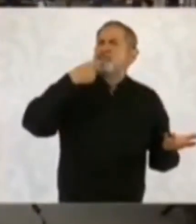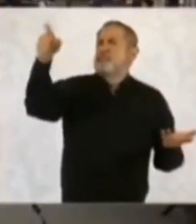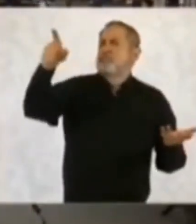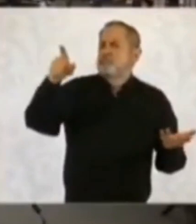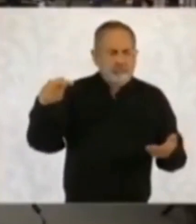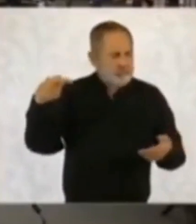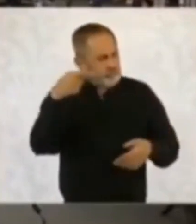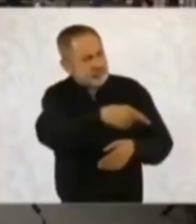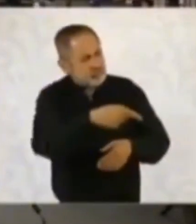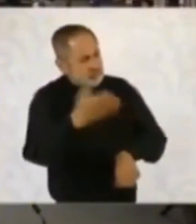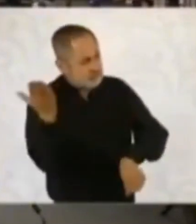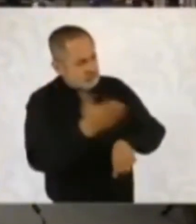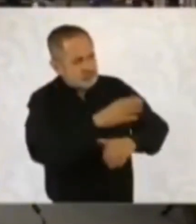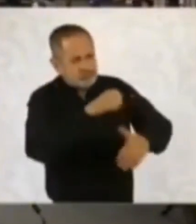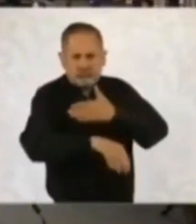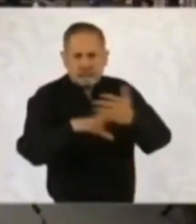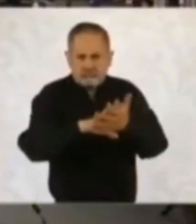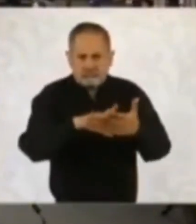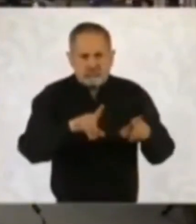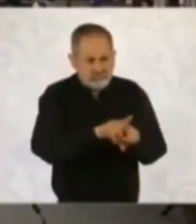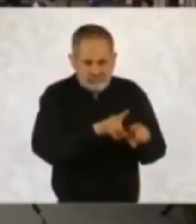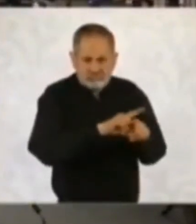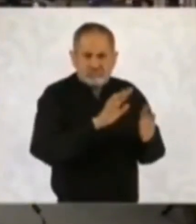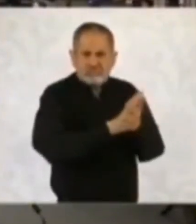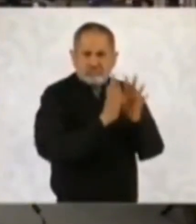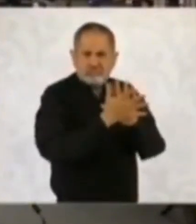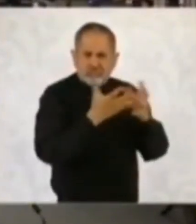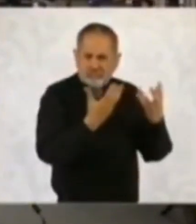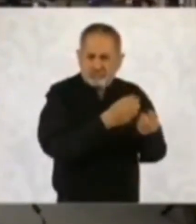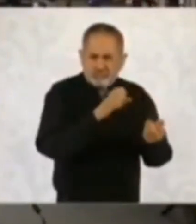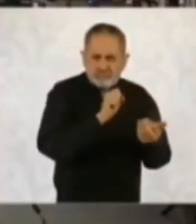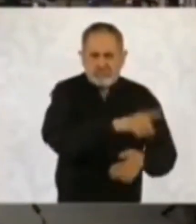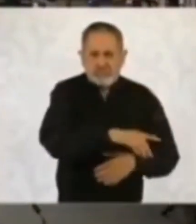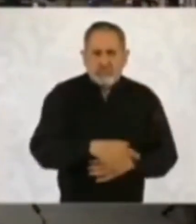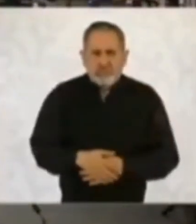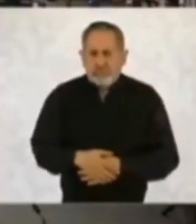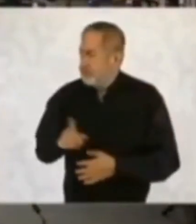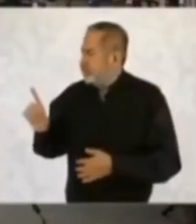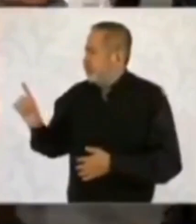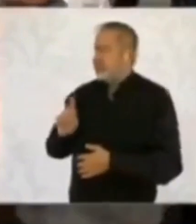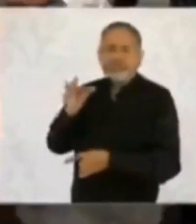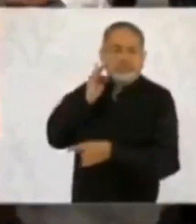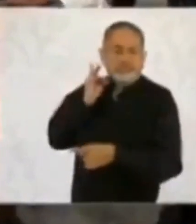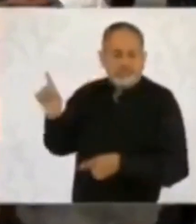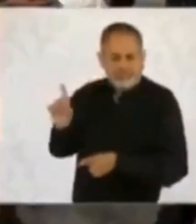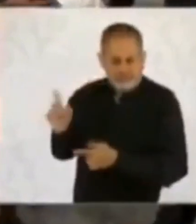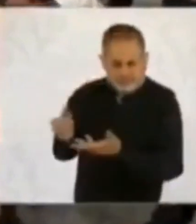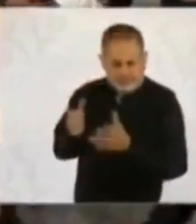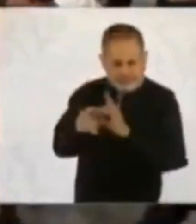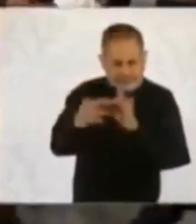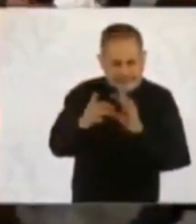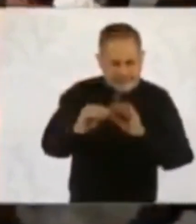penal o administrativa, por lo menos, ante el Consejo de la Judicatura, por su desempeño? ¿Comentar, fiscal?